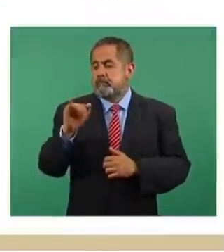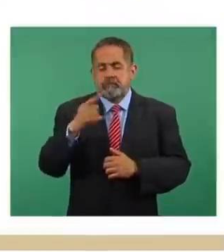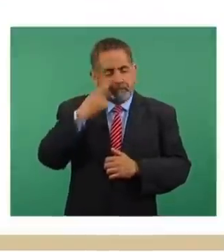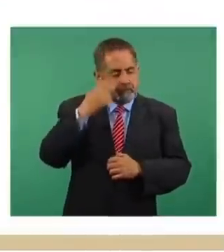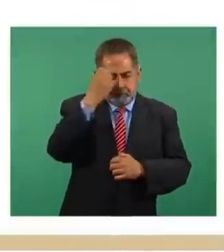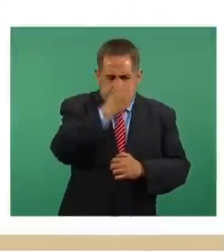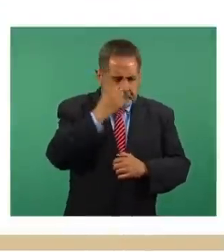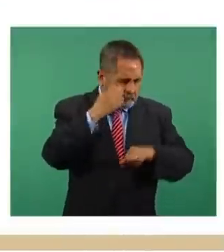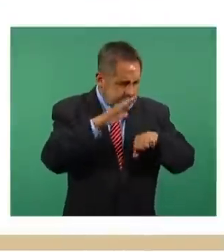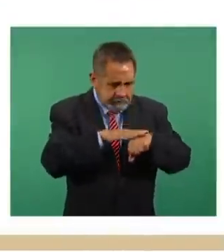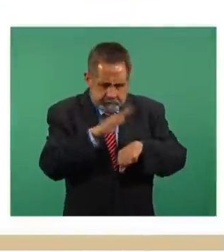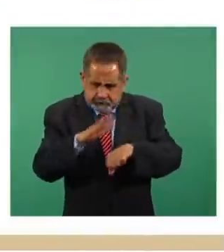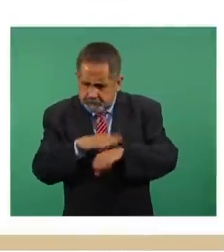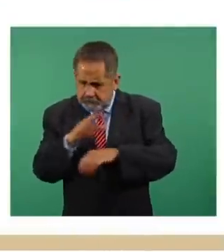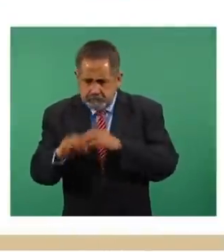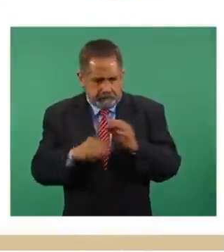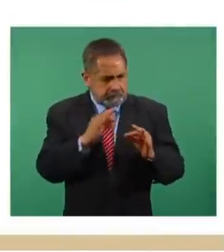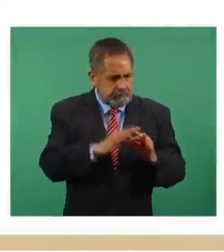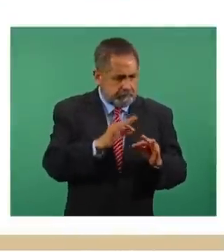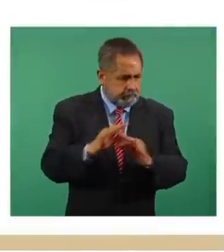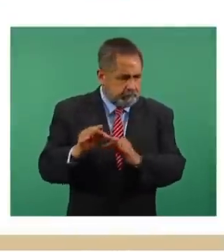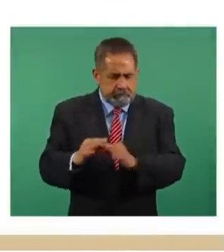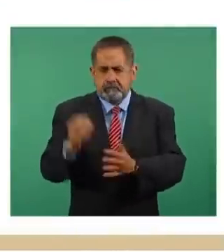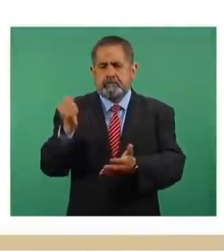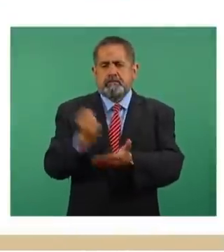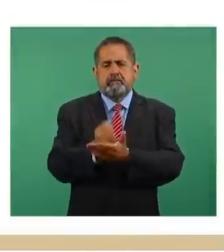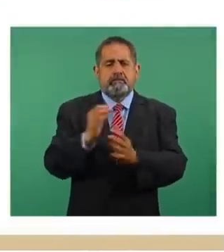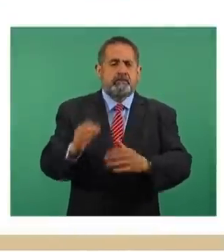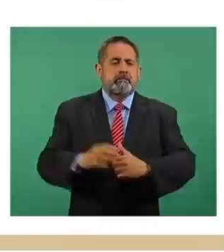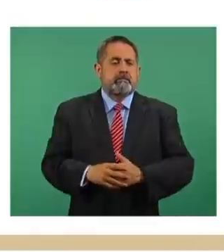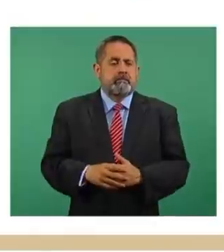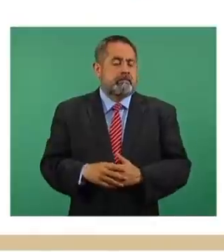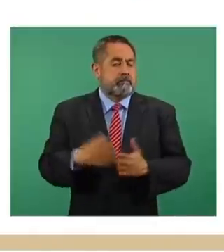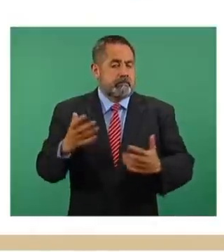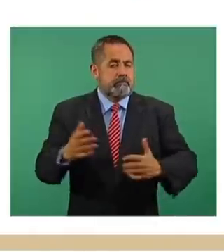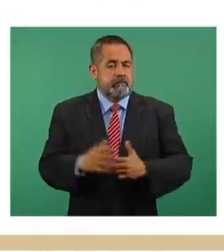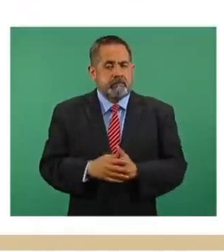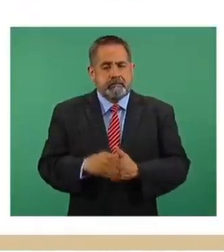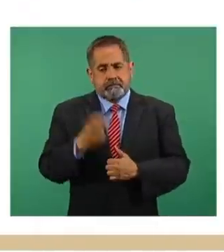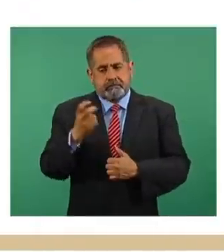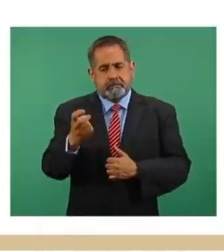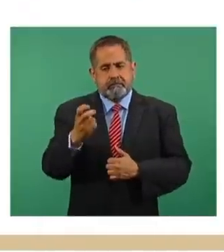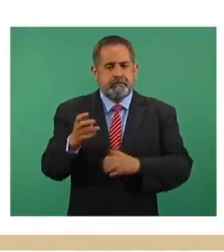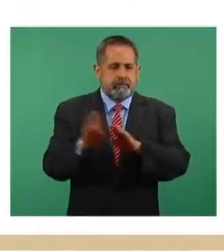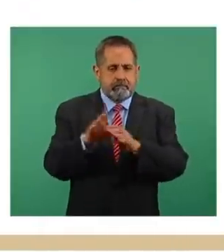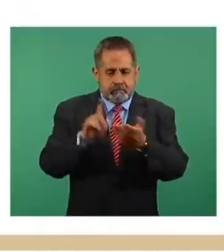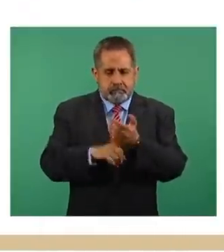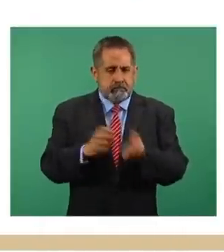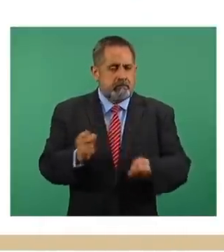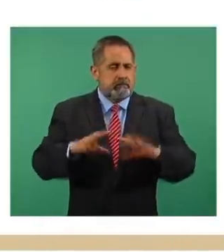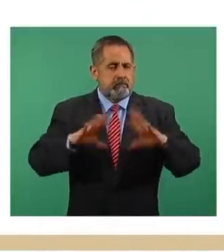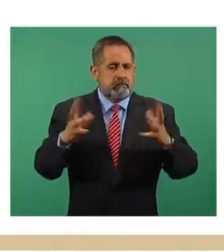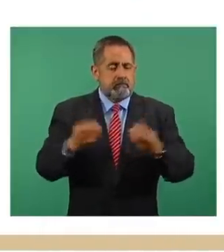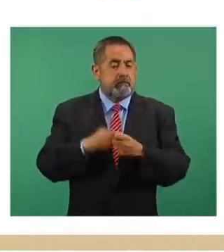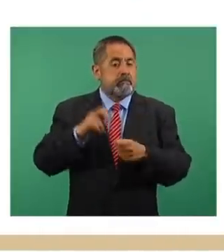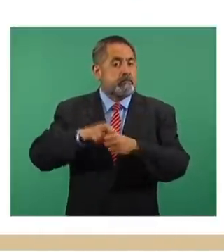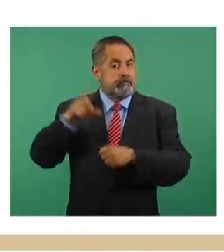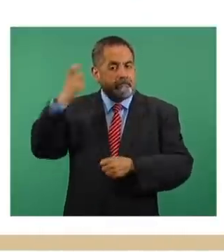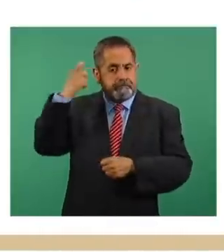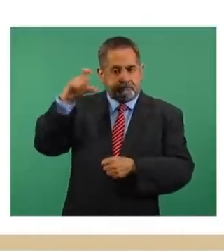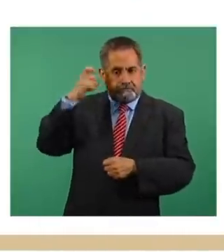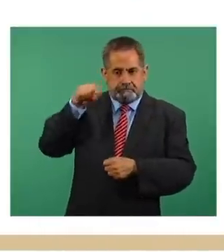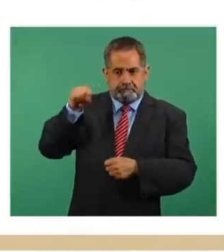el lote esté correcto y entonces lo aprueba. En ese caso, tendríamos este número de envasadas en Querétaro.